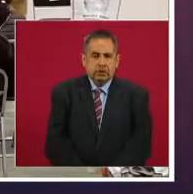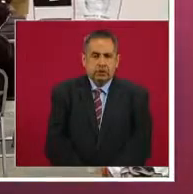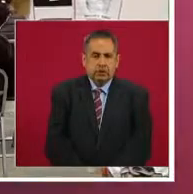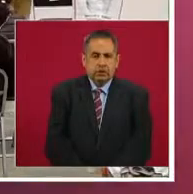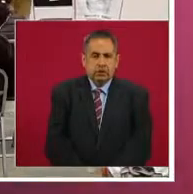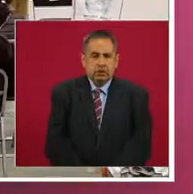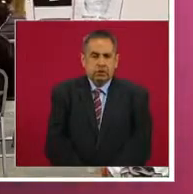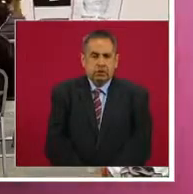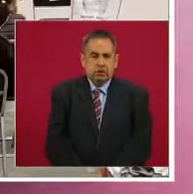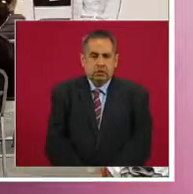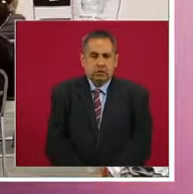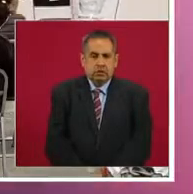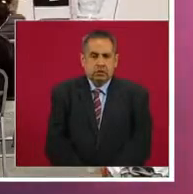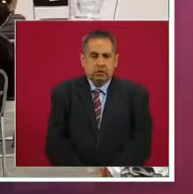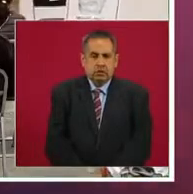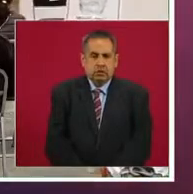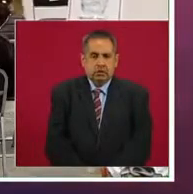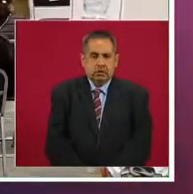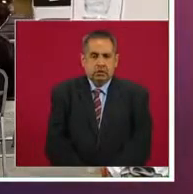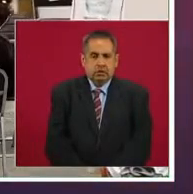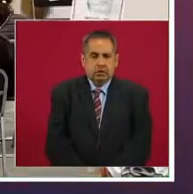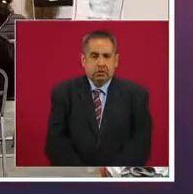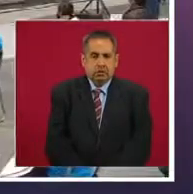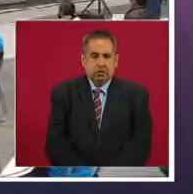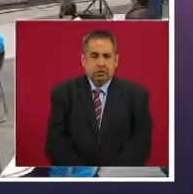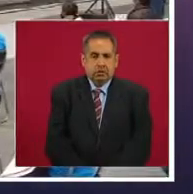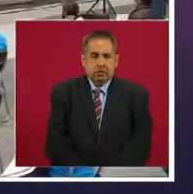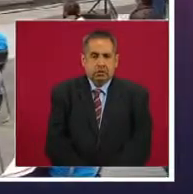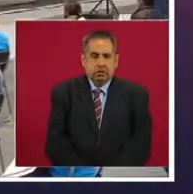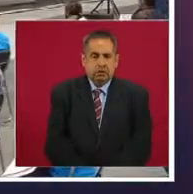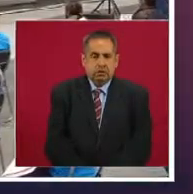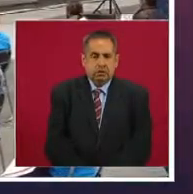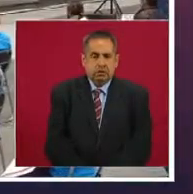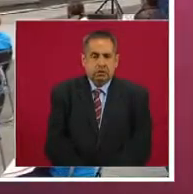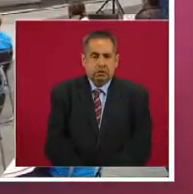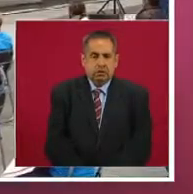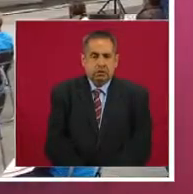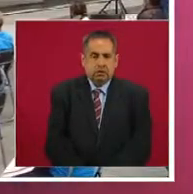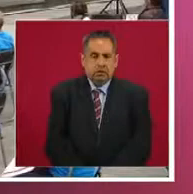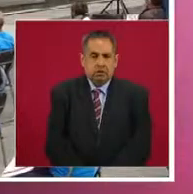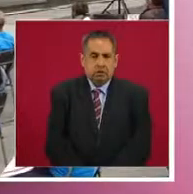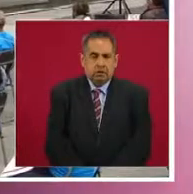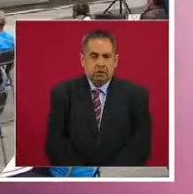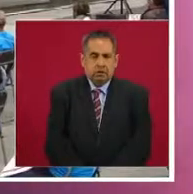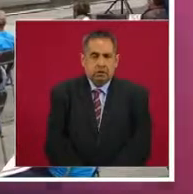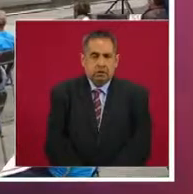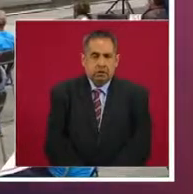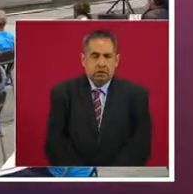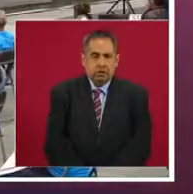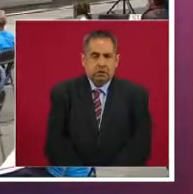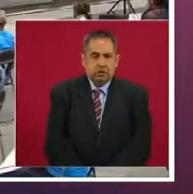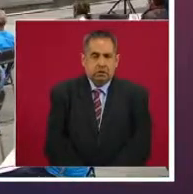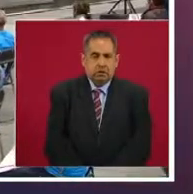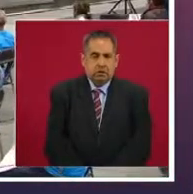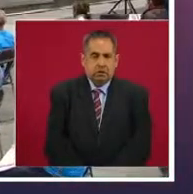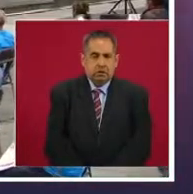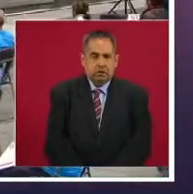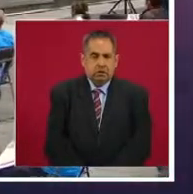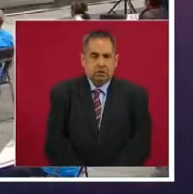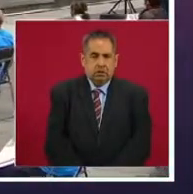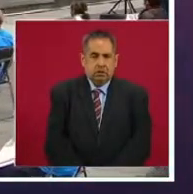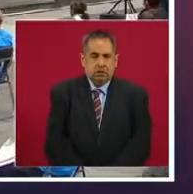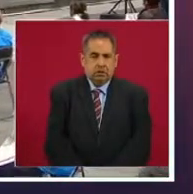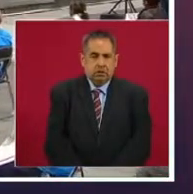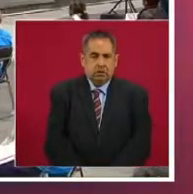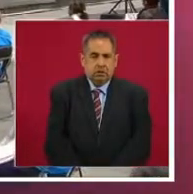en esta reunión se les comunicó los avances en las indagatorias contra los presuntos responsables de la desaparición de los